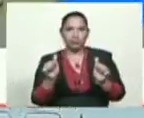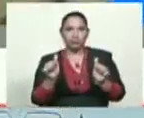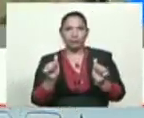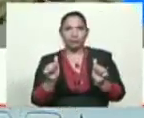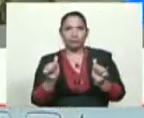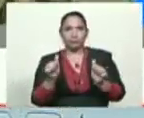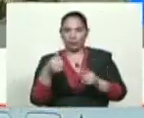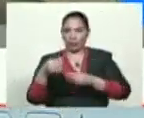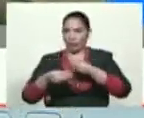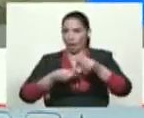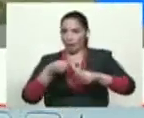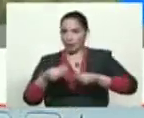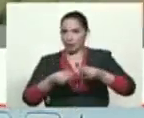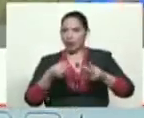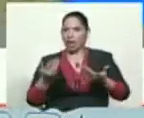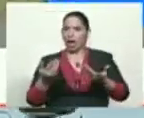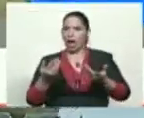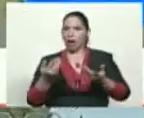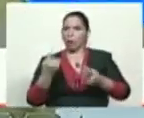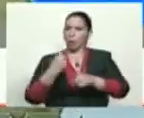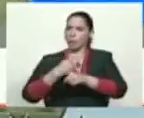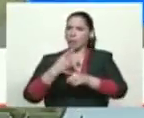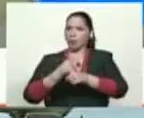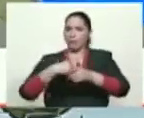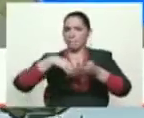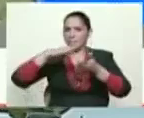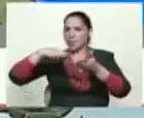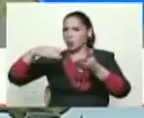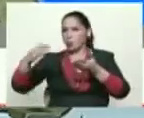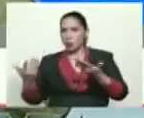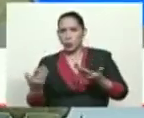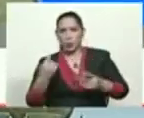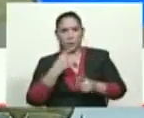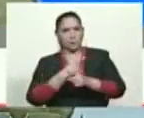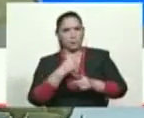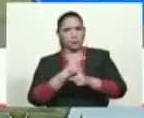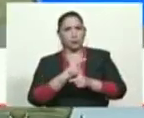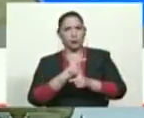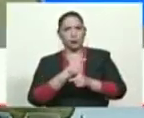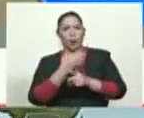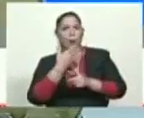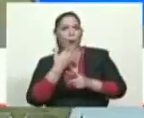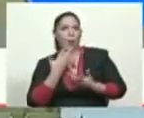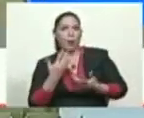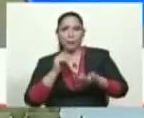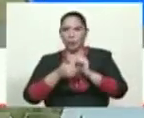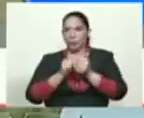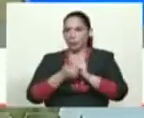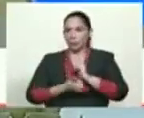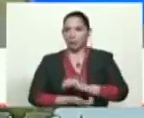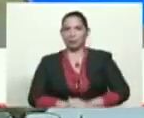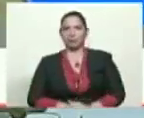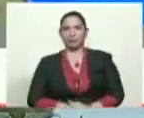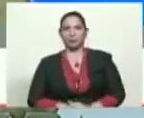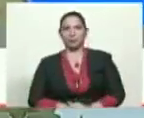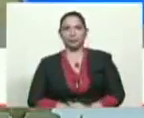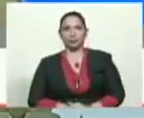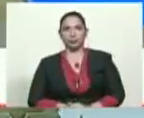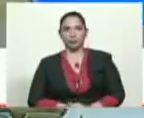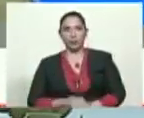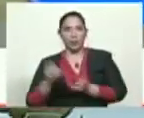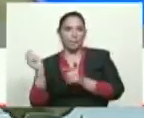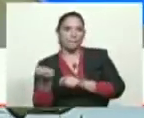hacer concurso de pintura pública hacer concursos y competencias deportivas pelotica de